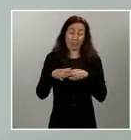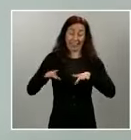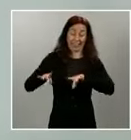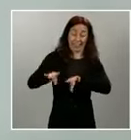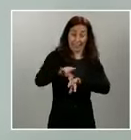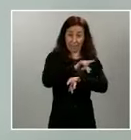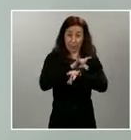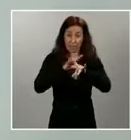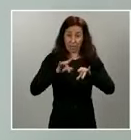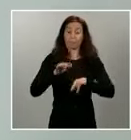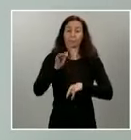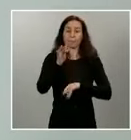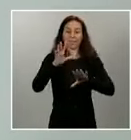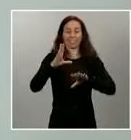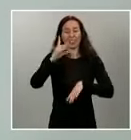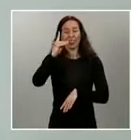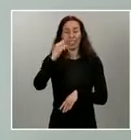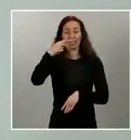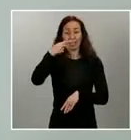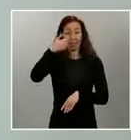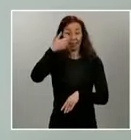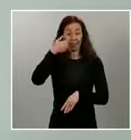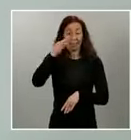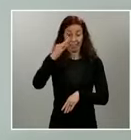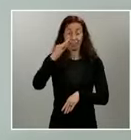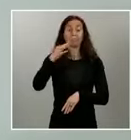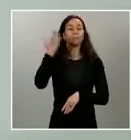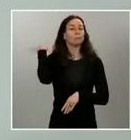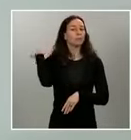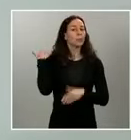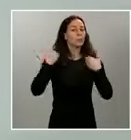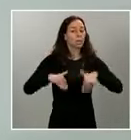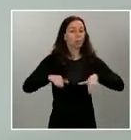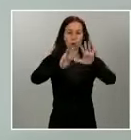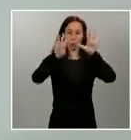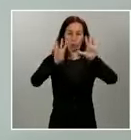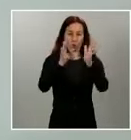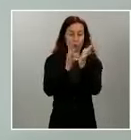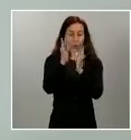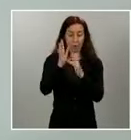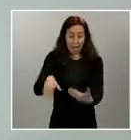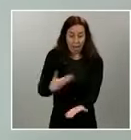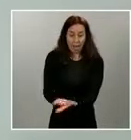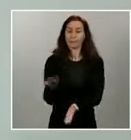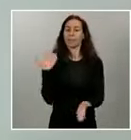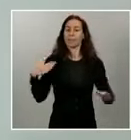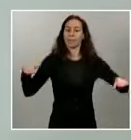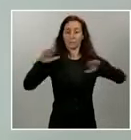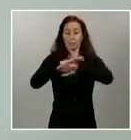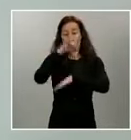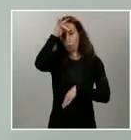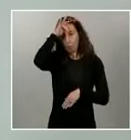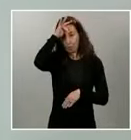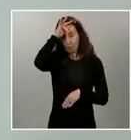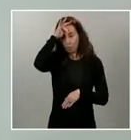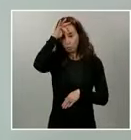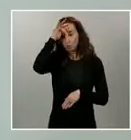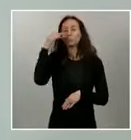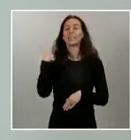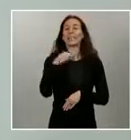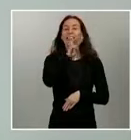tráfico, desde el pasado miércoles día 8 de abril hasta ayer domingo, han realizado algo más de